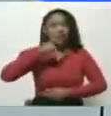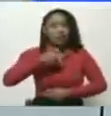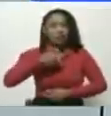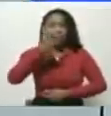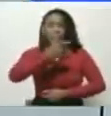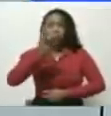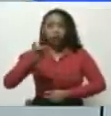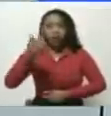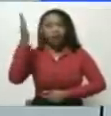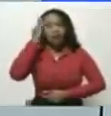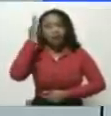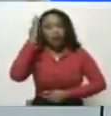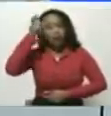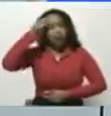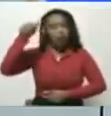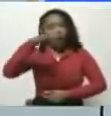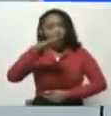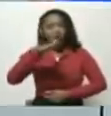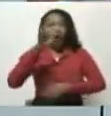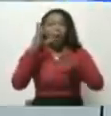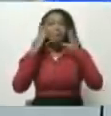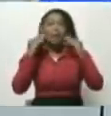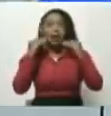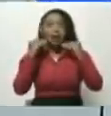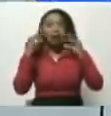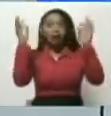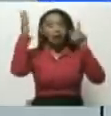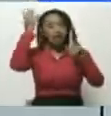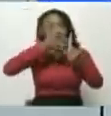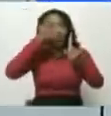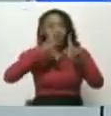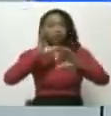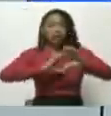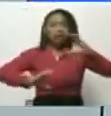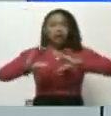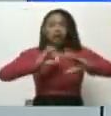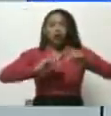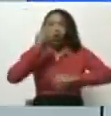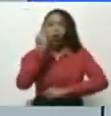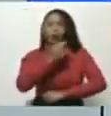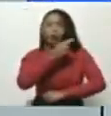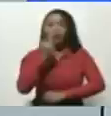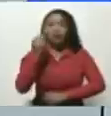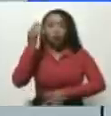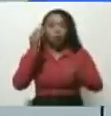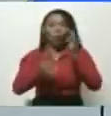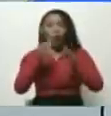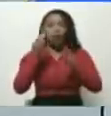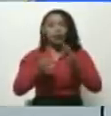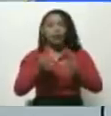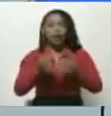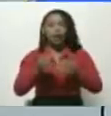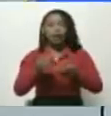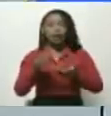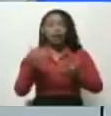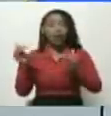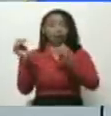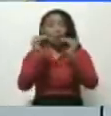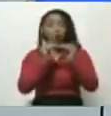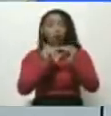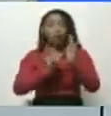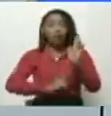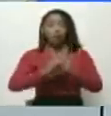la sabiduría del pueblo, la experiencia, la formación científica y el compromiso de justicia y igualdad, desarrolle